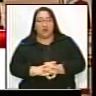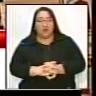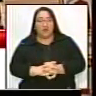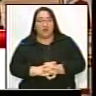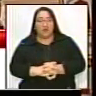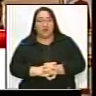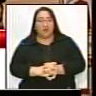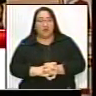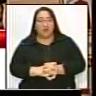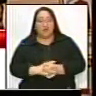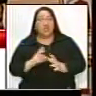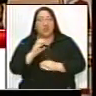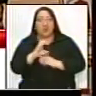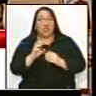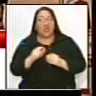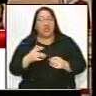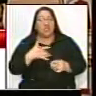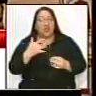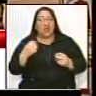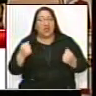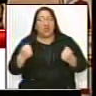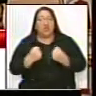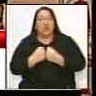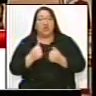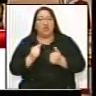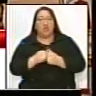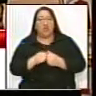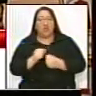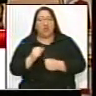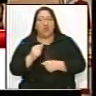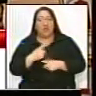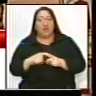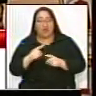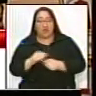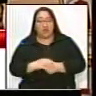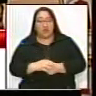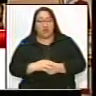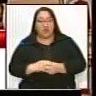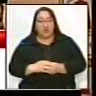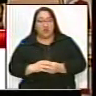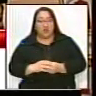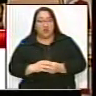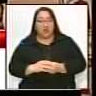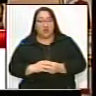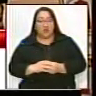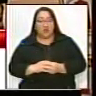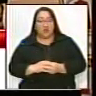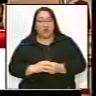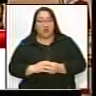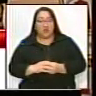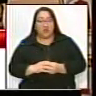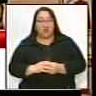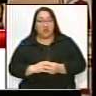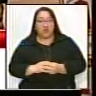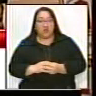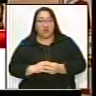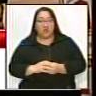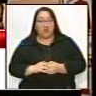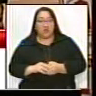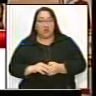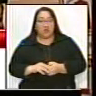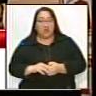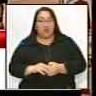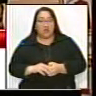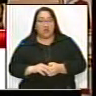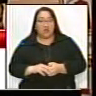casos de ciudadanos que se sienten atropellados, de casos presentados y resueltos en su